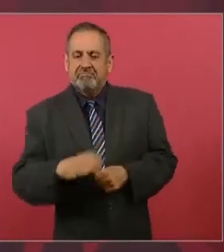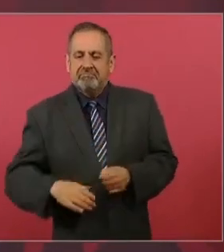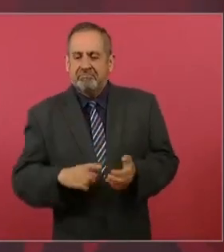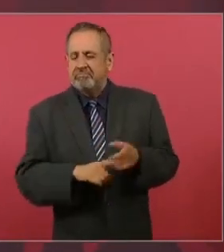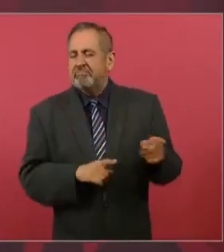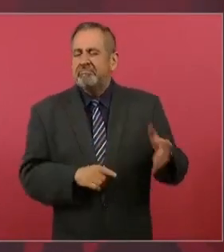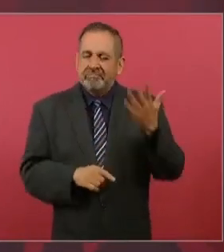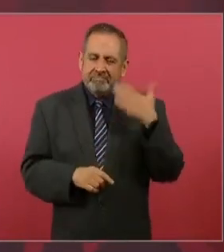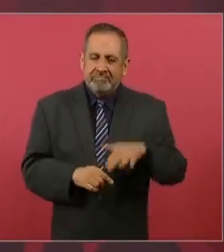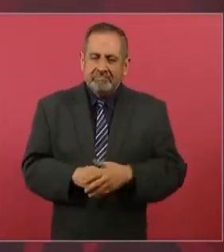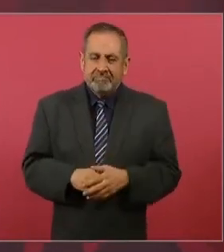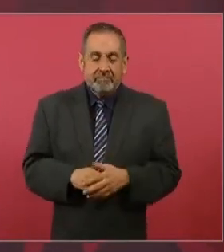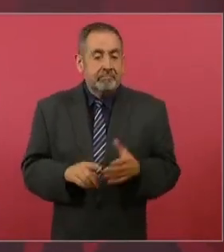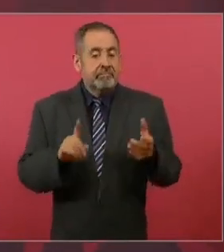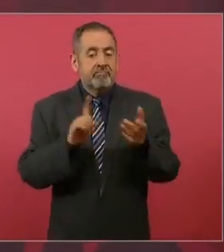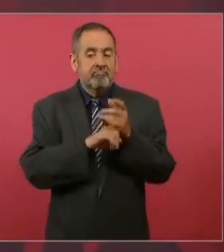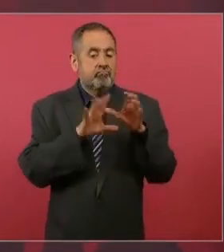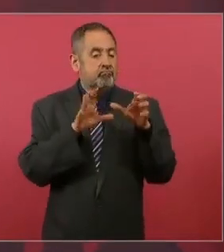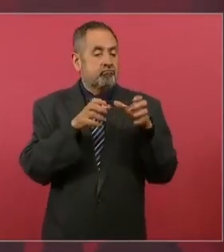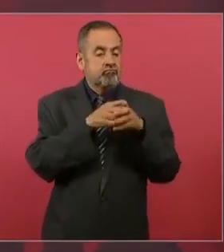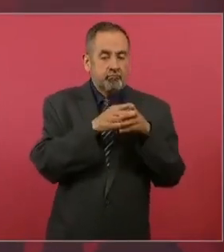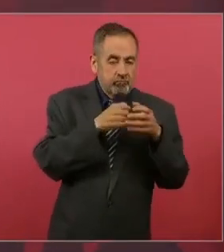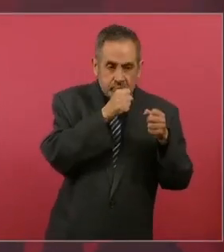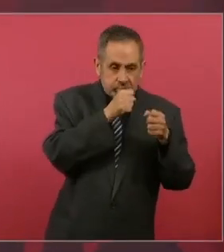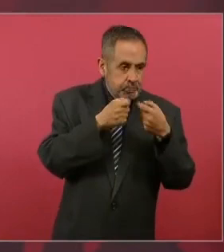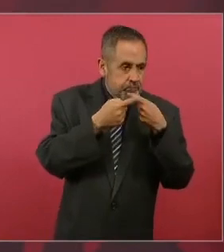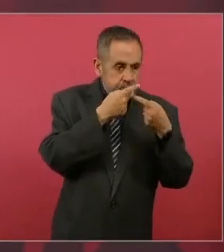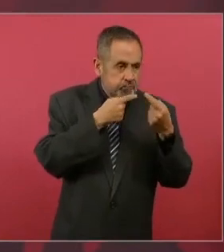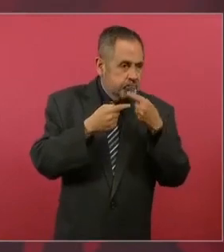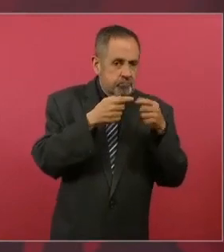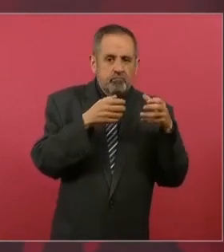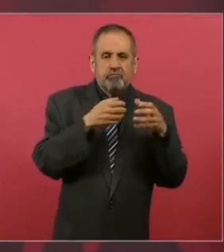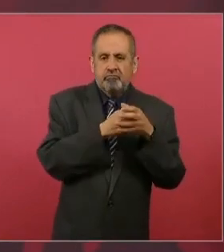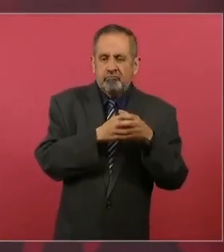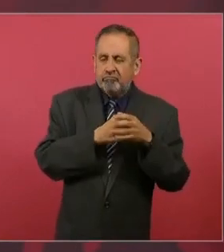porque son consultas arriba en la élite,